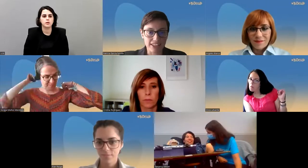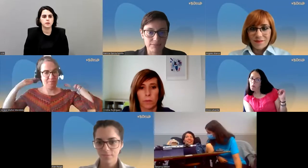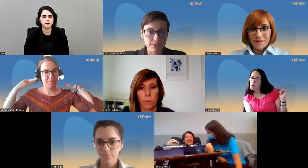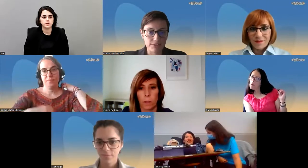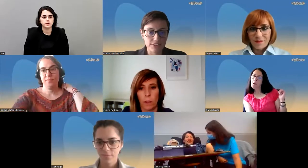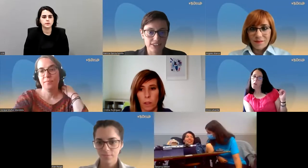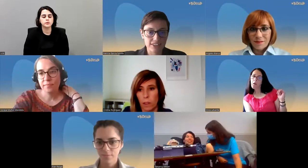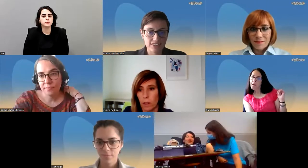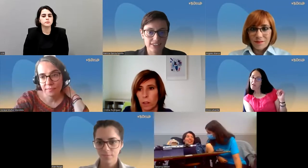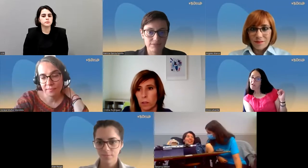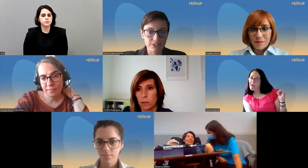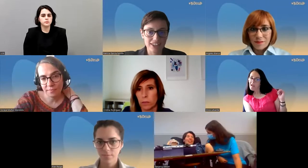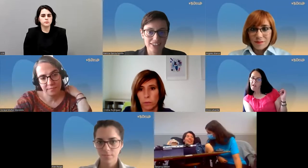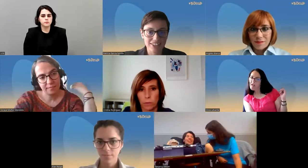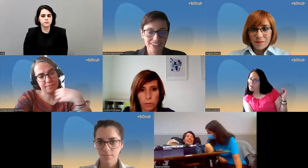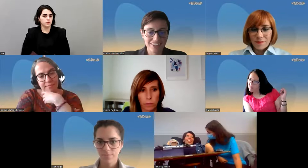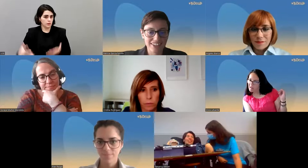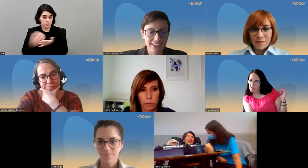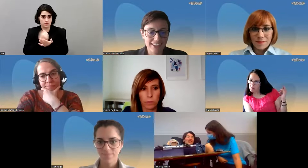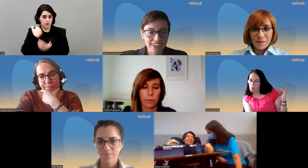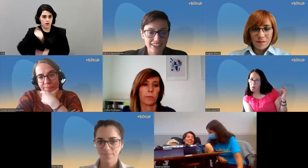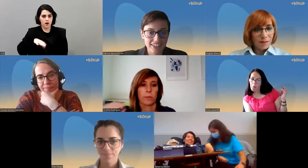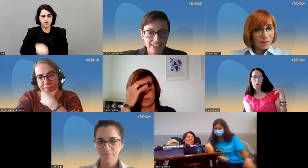Vale, ya estamos todas.